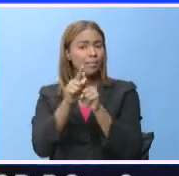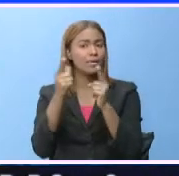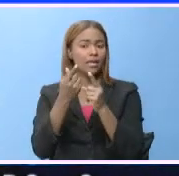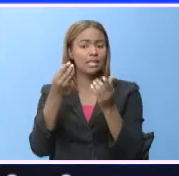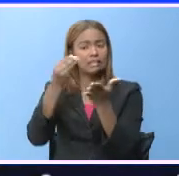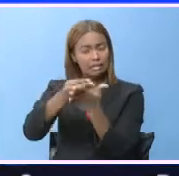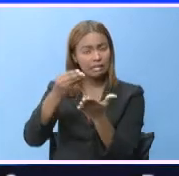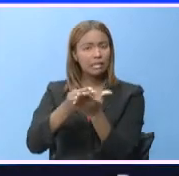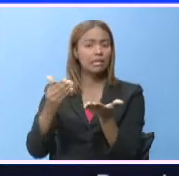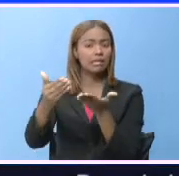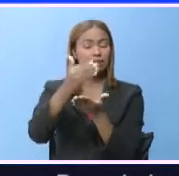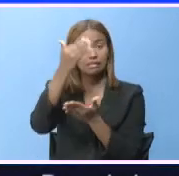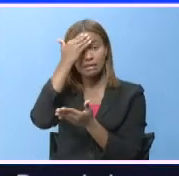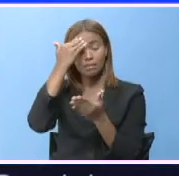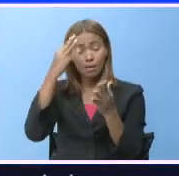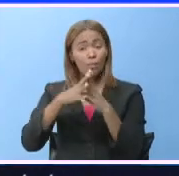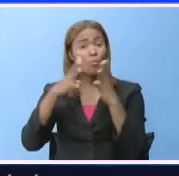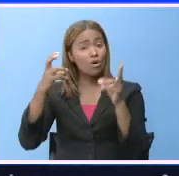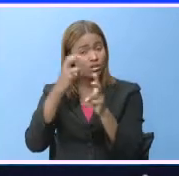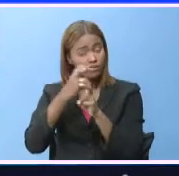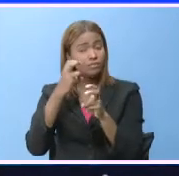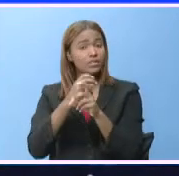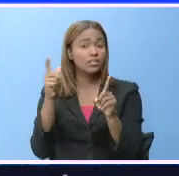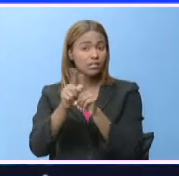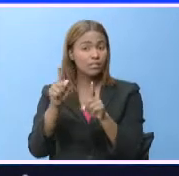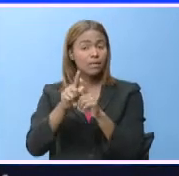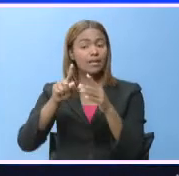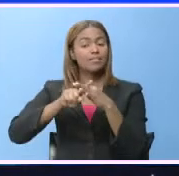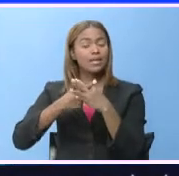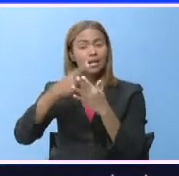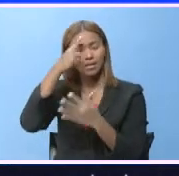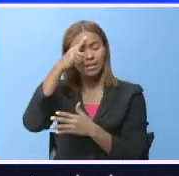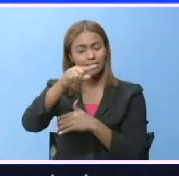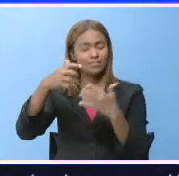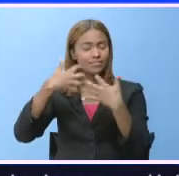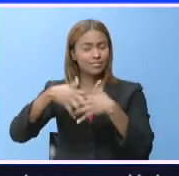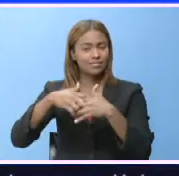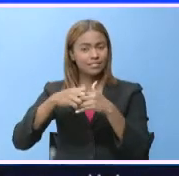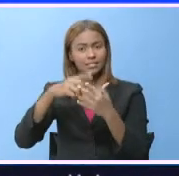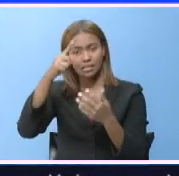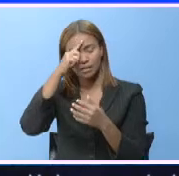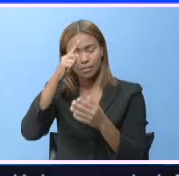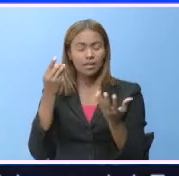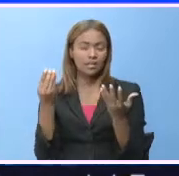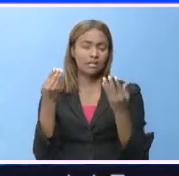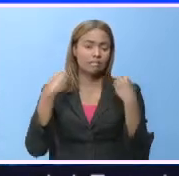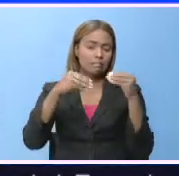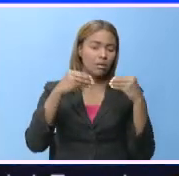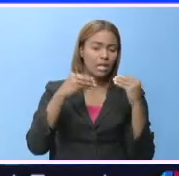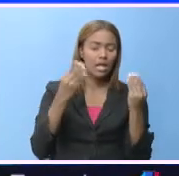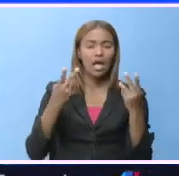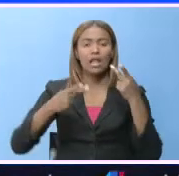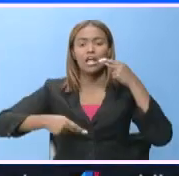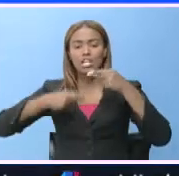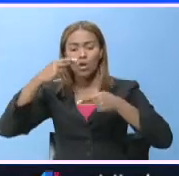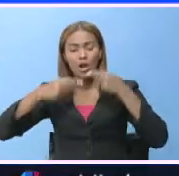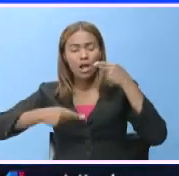ingresos. Sabemos que es muy duro también, especialmente para la industria del ocio, en los